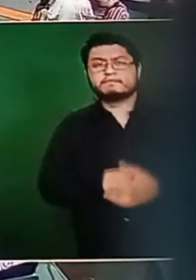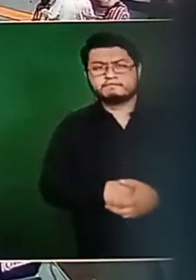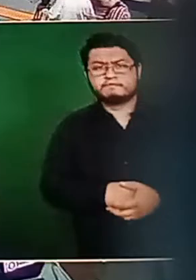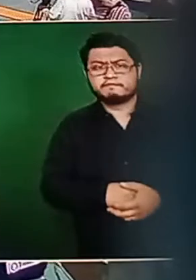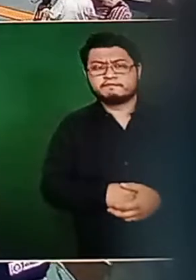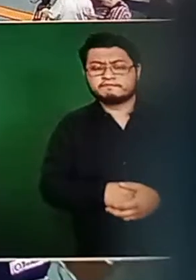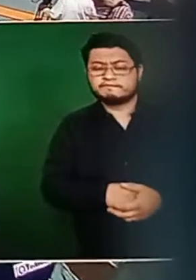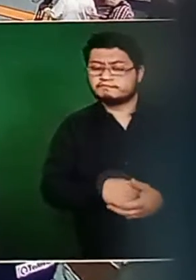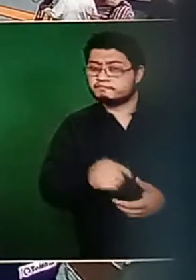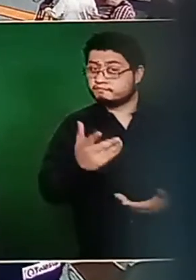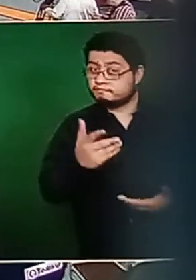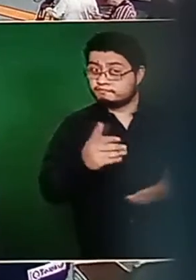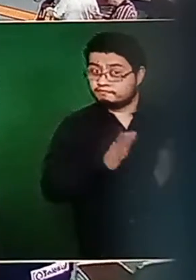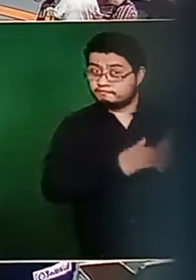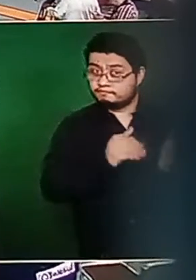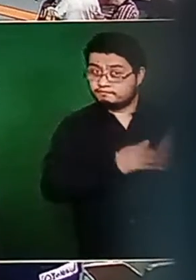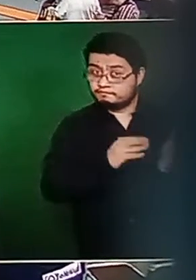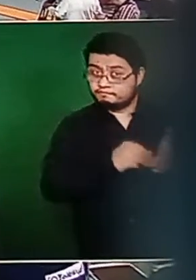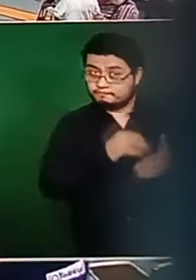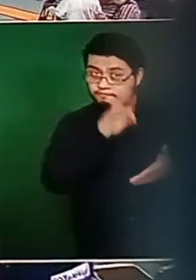menos boletas